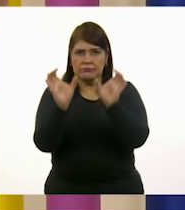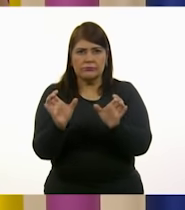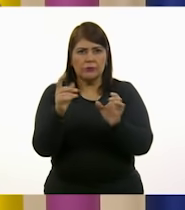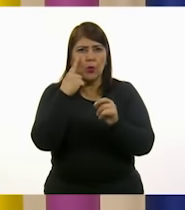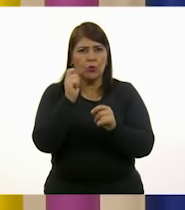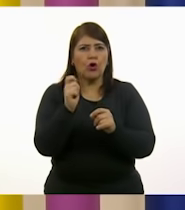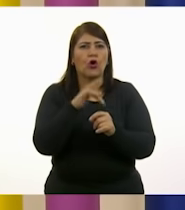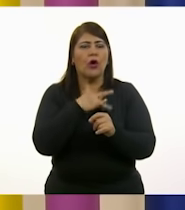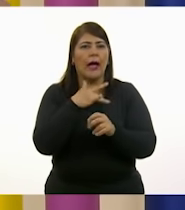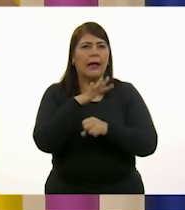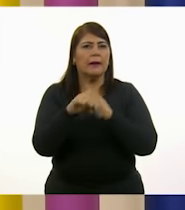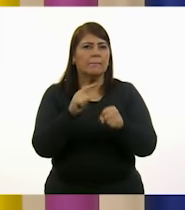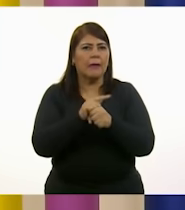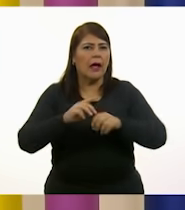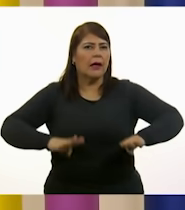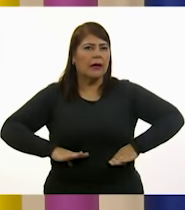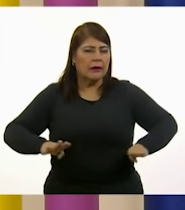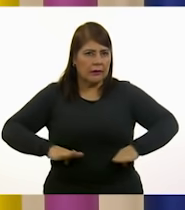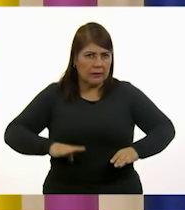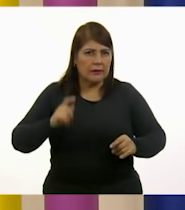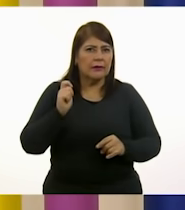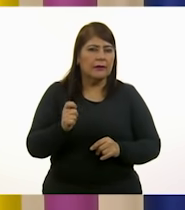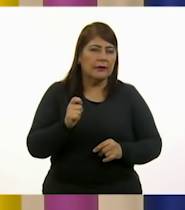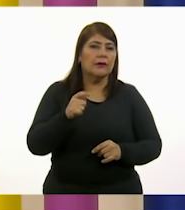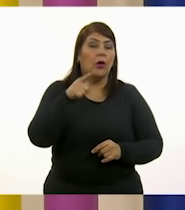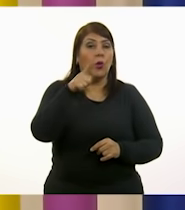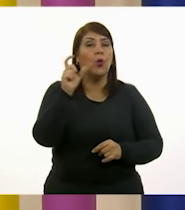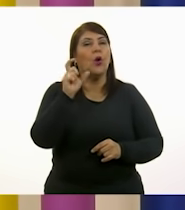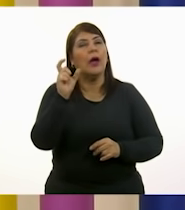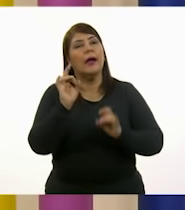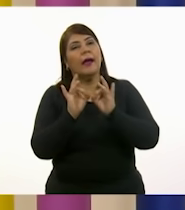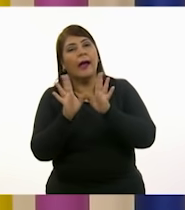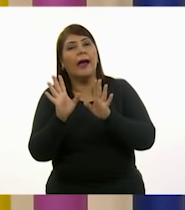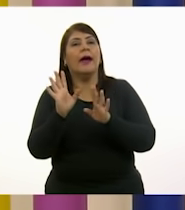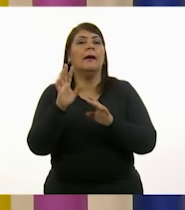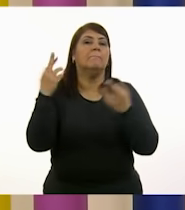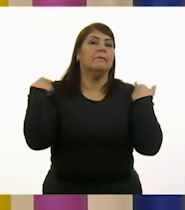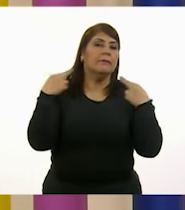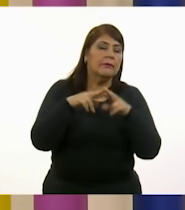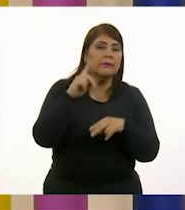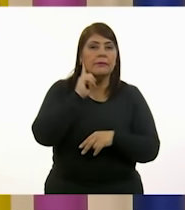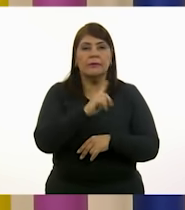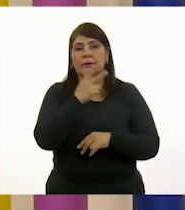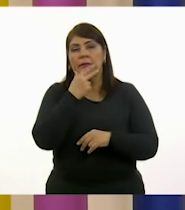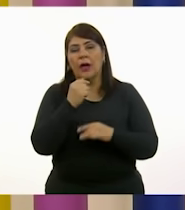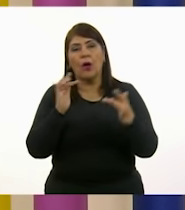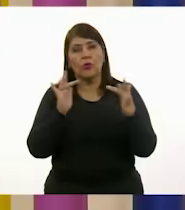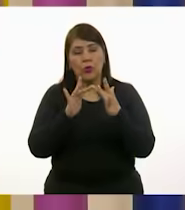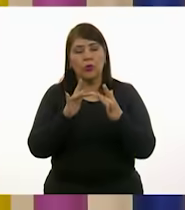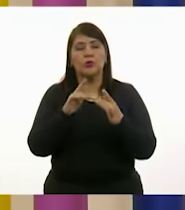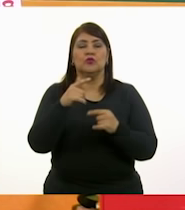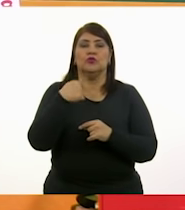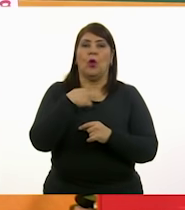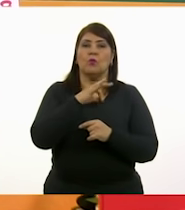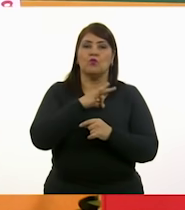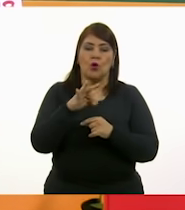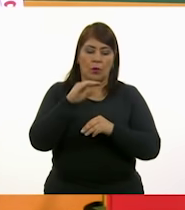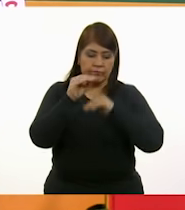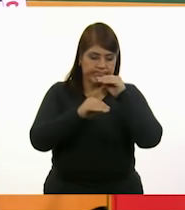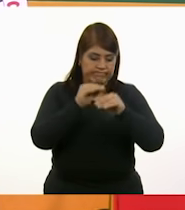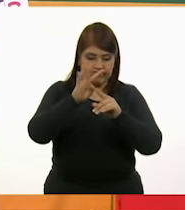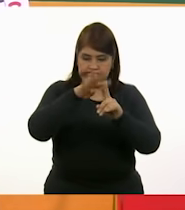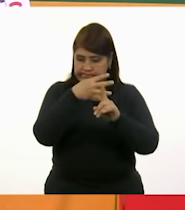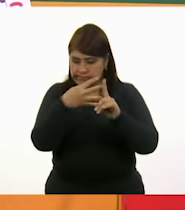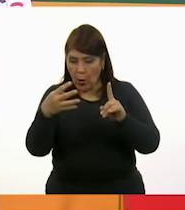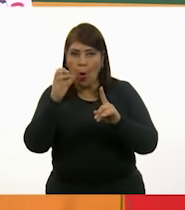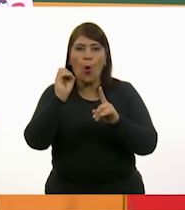información precisa Y cuando tu maestra o tu maestro se ponga en contacto contigo Tú lo puedes sorprender con un organizador que